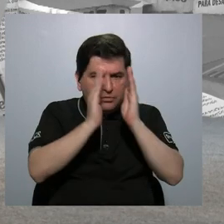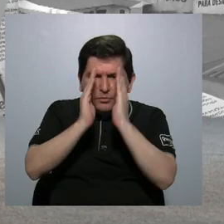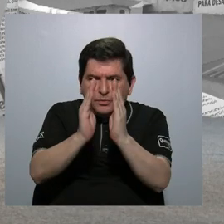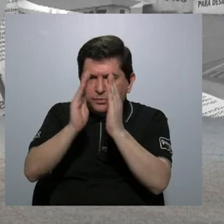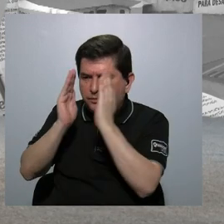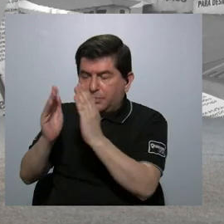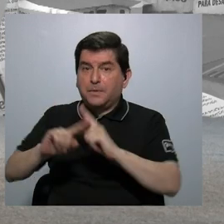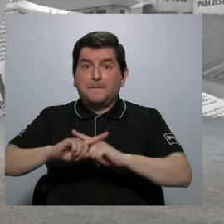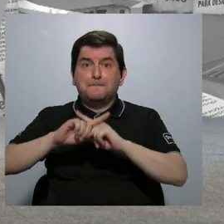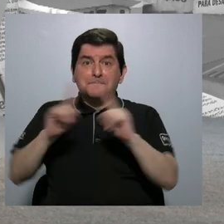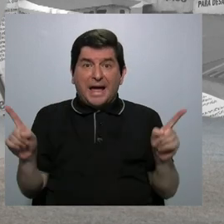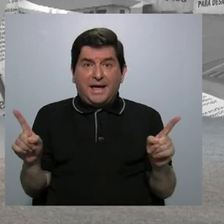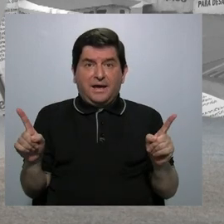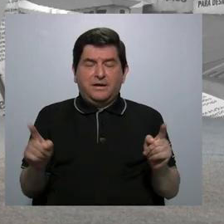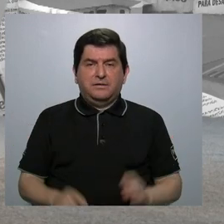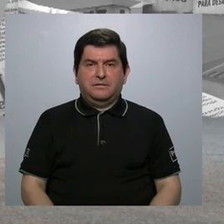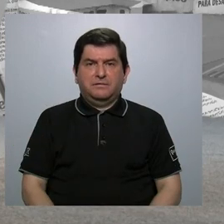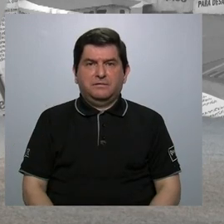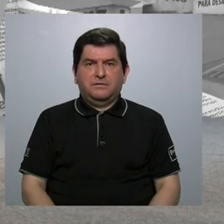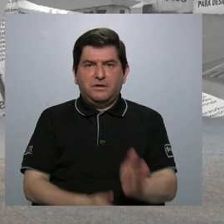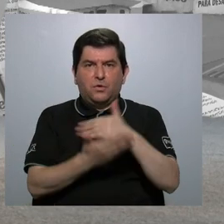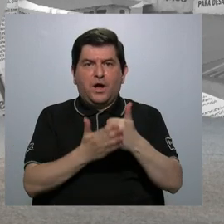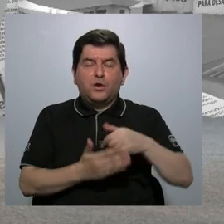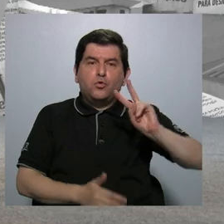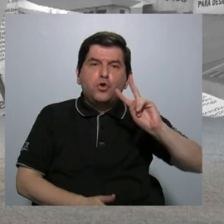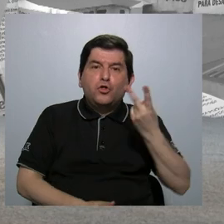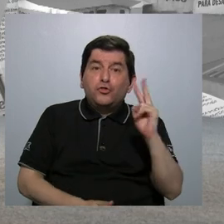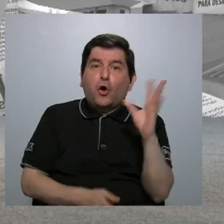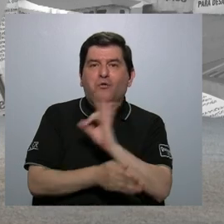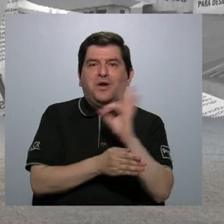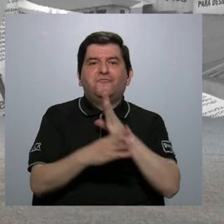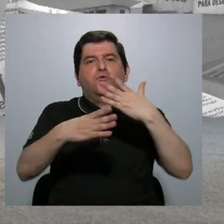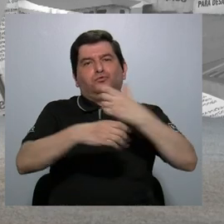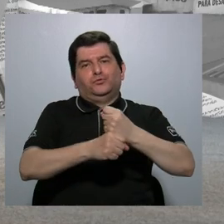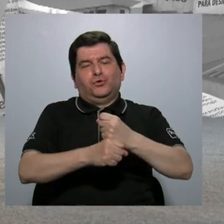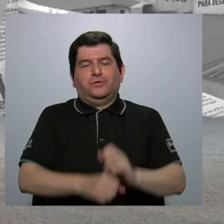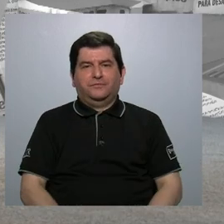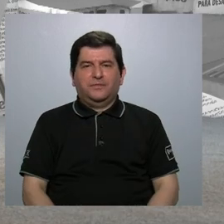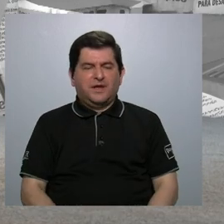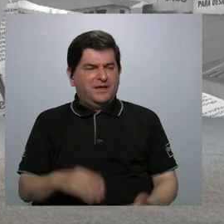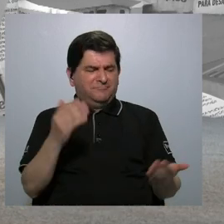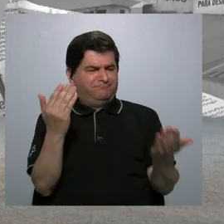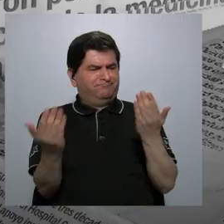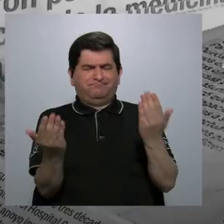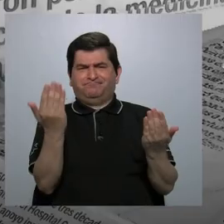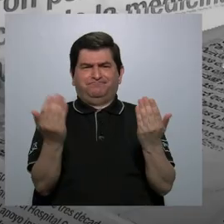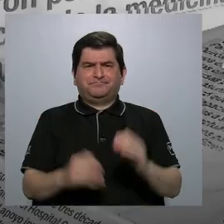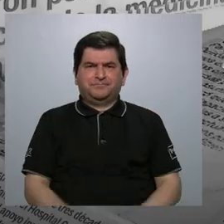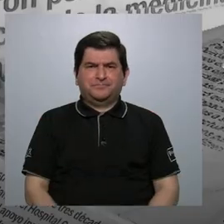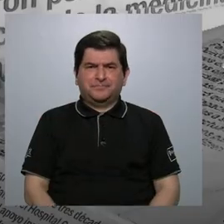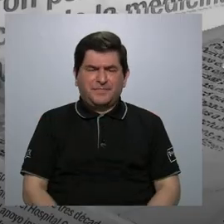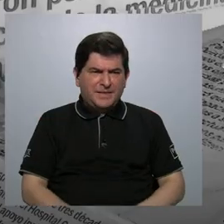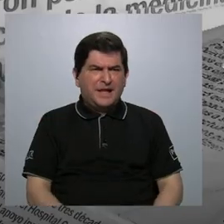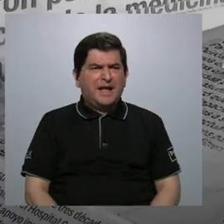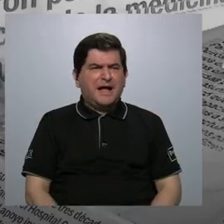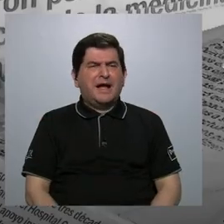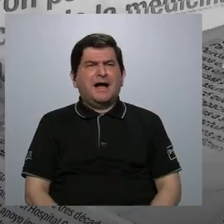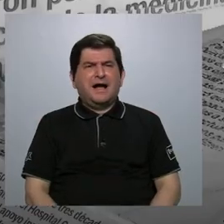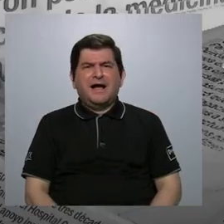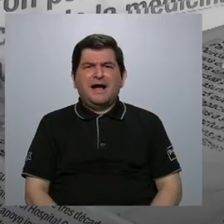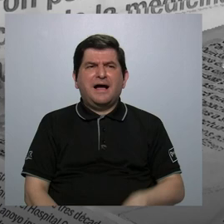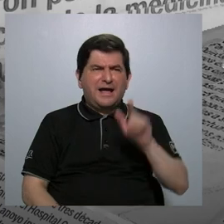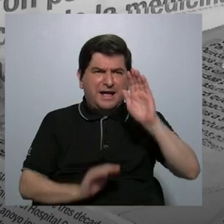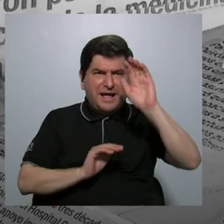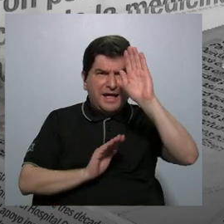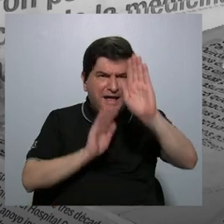particular. Lo que pasa es que algunos están duplicando sus funciones. Entonces, de repente, comparamos el organigrama del MIVA con